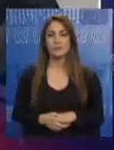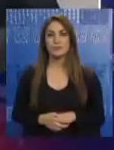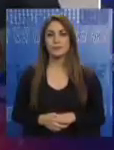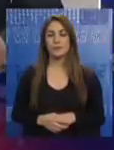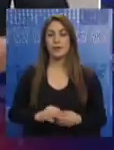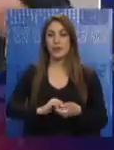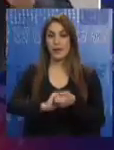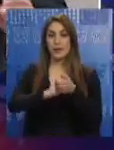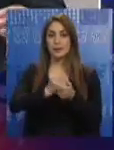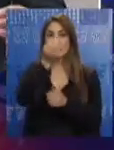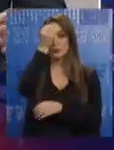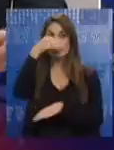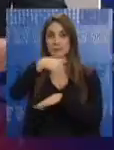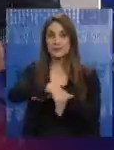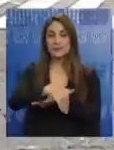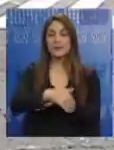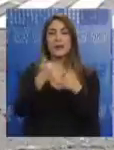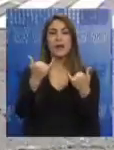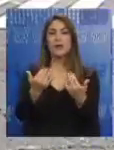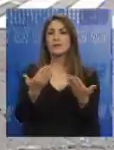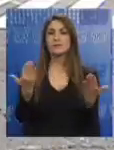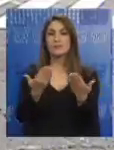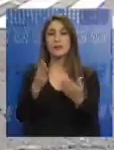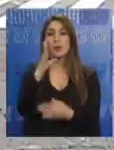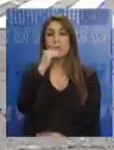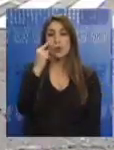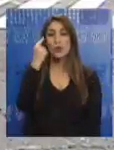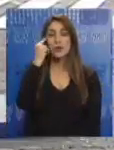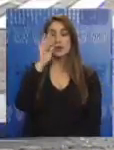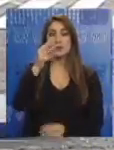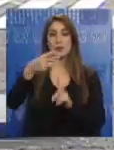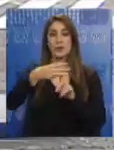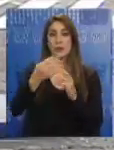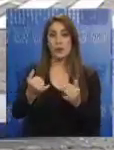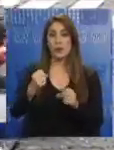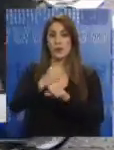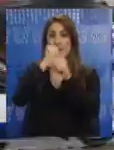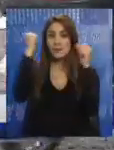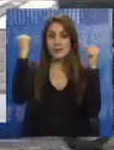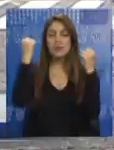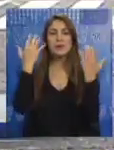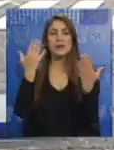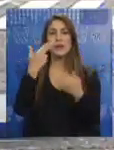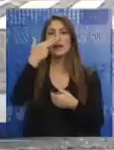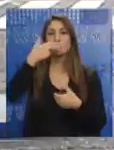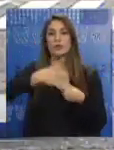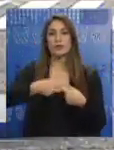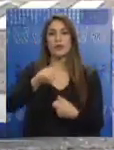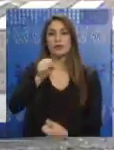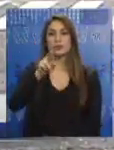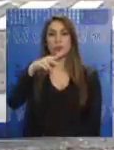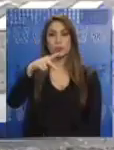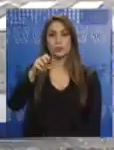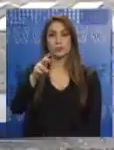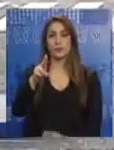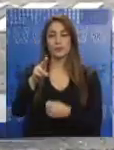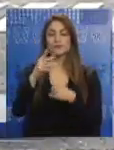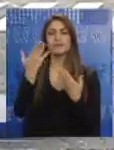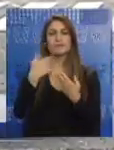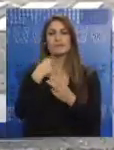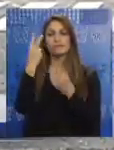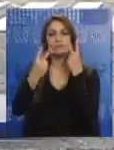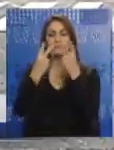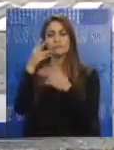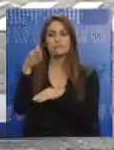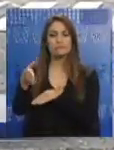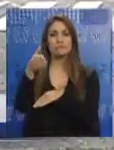Amigos, buenas tardes. Tras el anuncio del presidente Rafael Correa en redes sociales de esta mañana de que la gasolina Super no incrementará de precio, visitamos varias